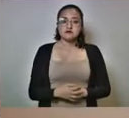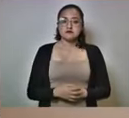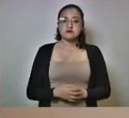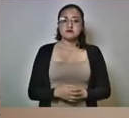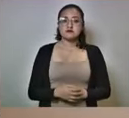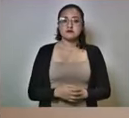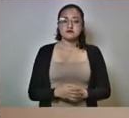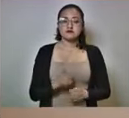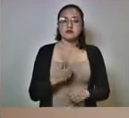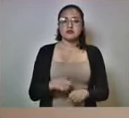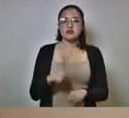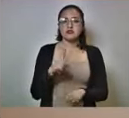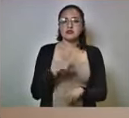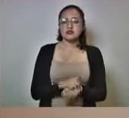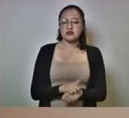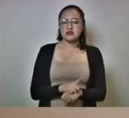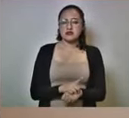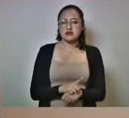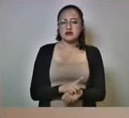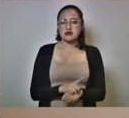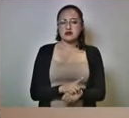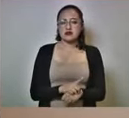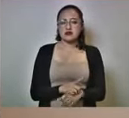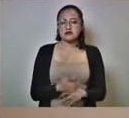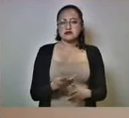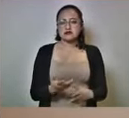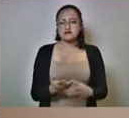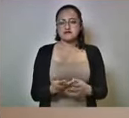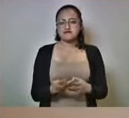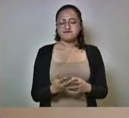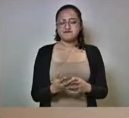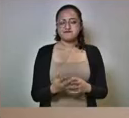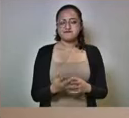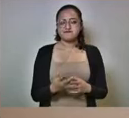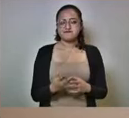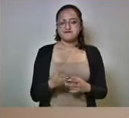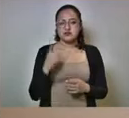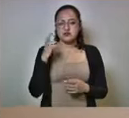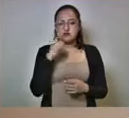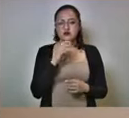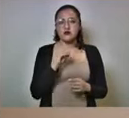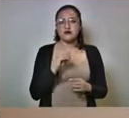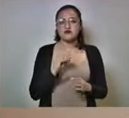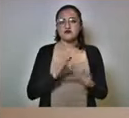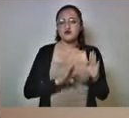son días atípicos o puede ser el arranque de una curva.